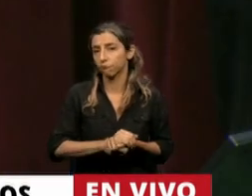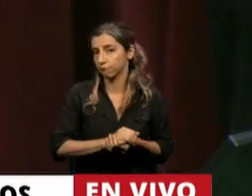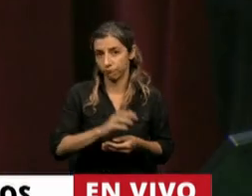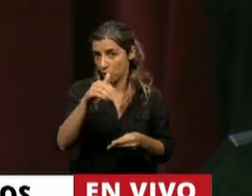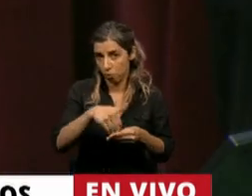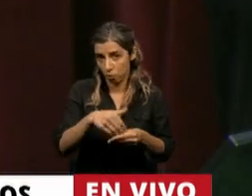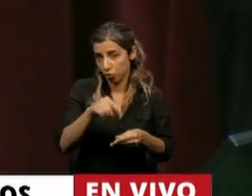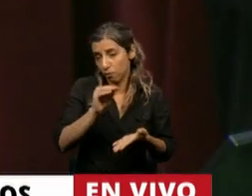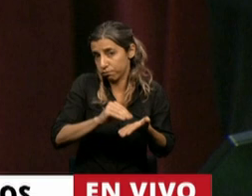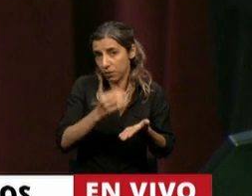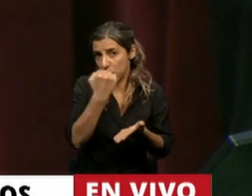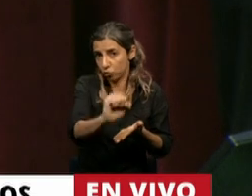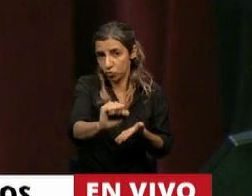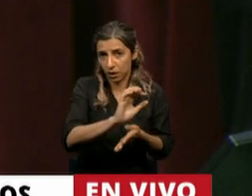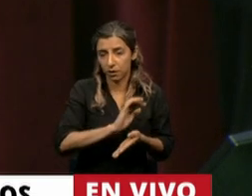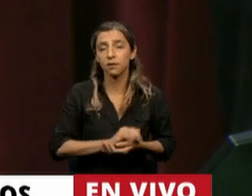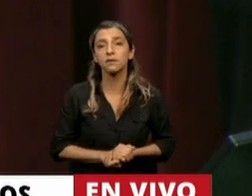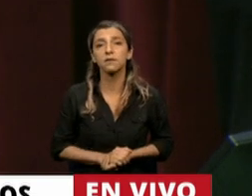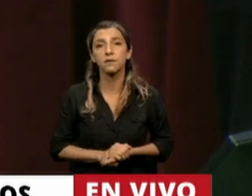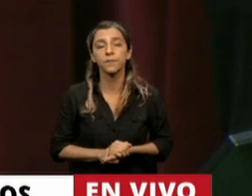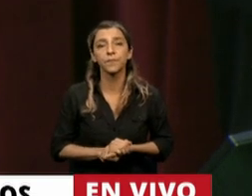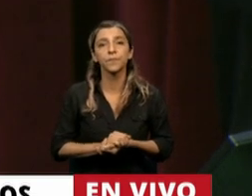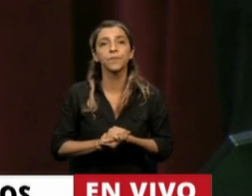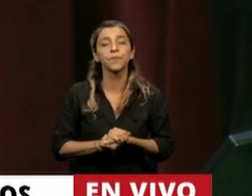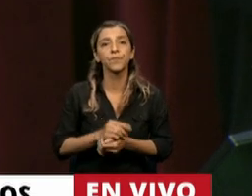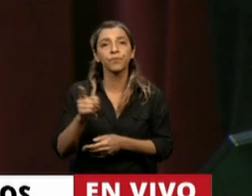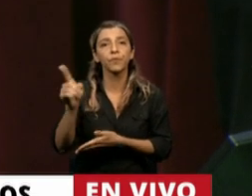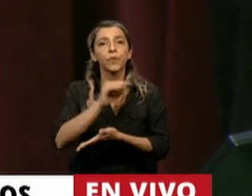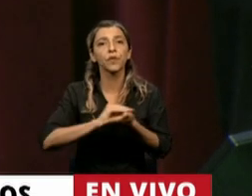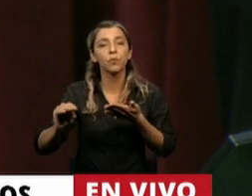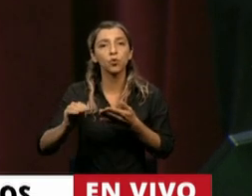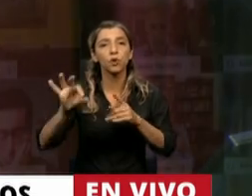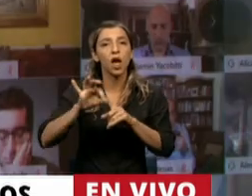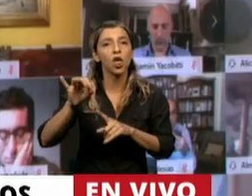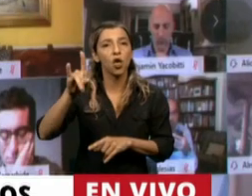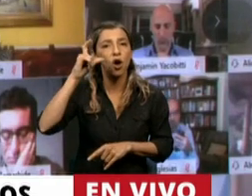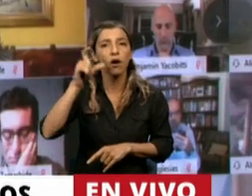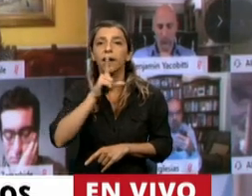José votar diputado Fabio quetglas